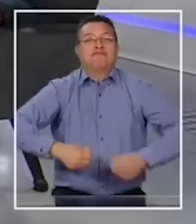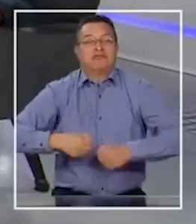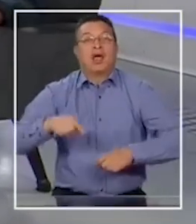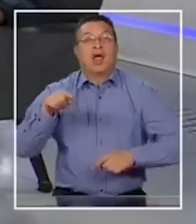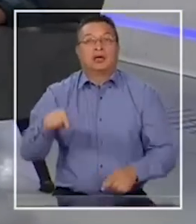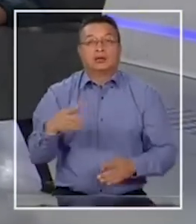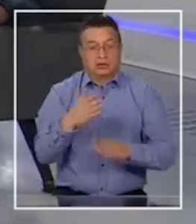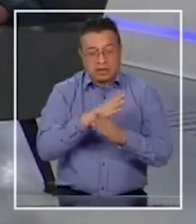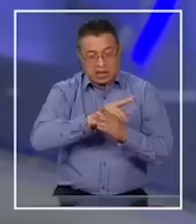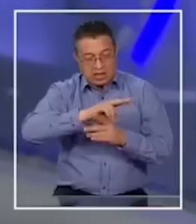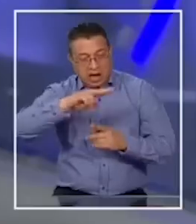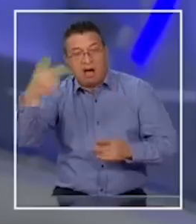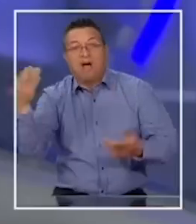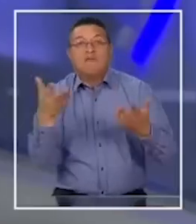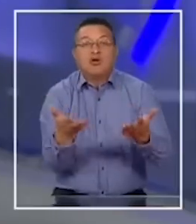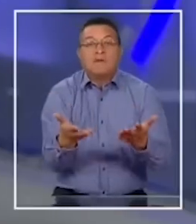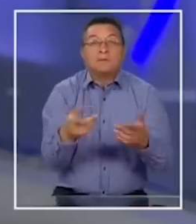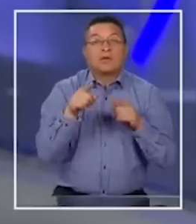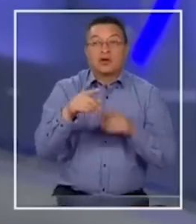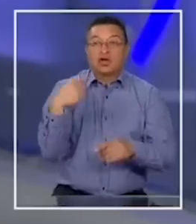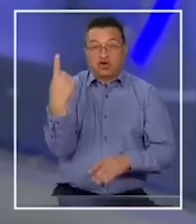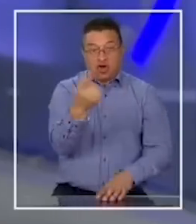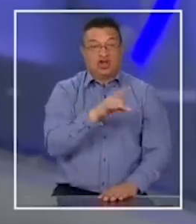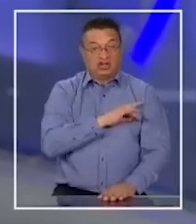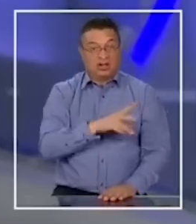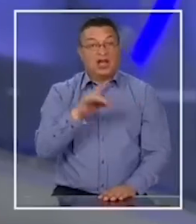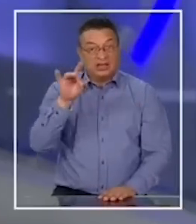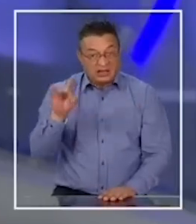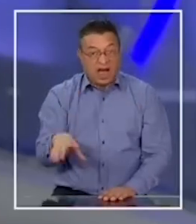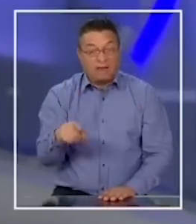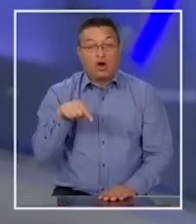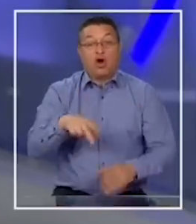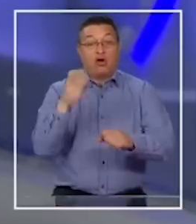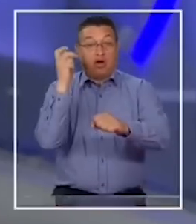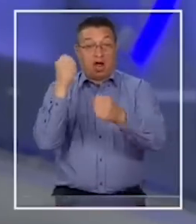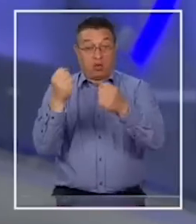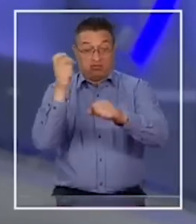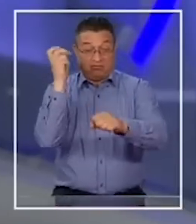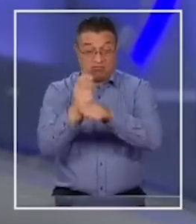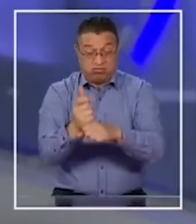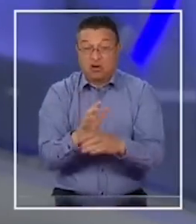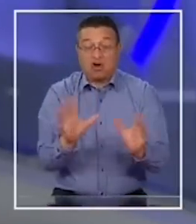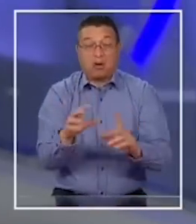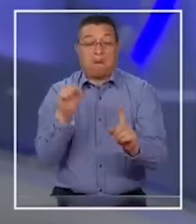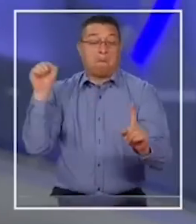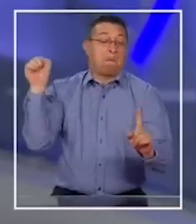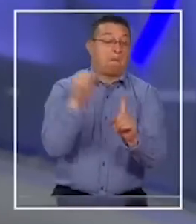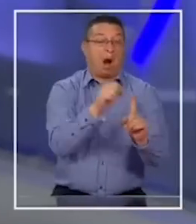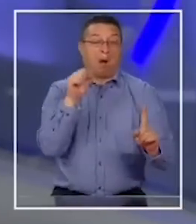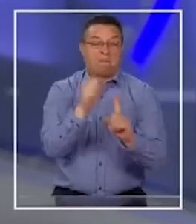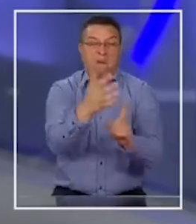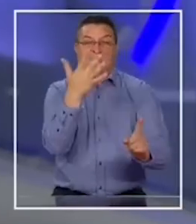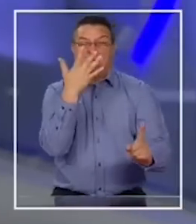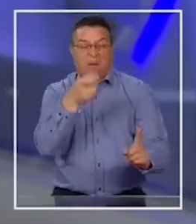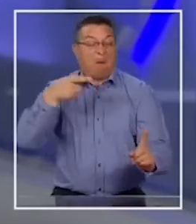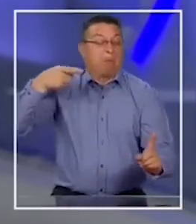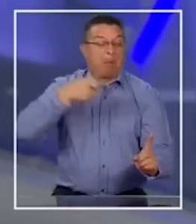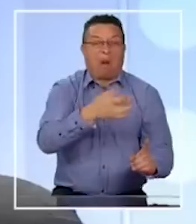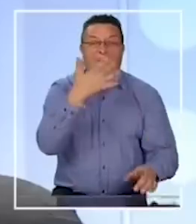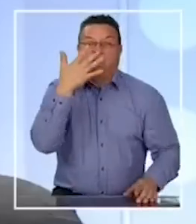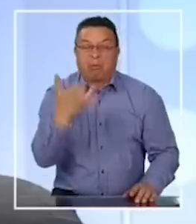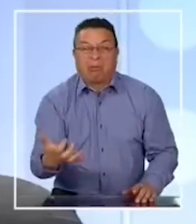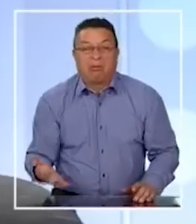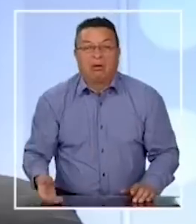ese es un antes y un después porque los chilenos lo saben hoy día ya no solo te roban el auto te matan te golpean porque sí esa es la cultura de la muerte